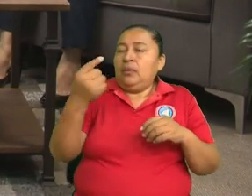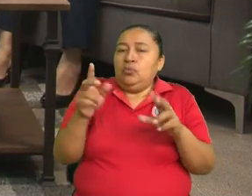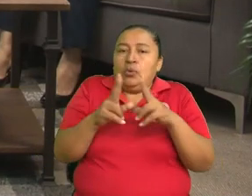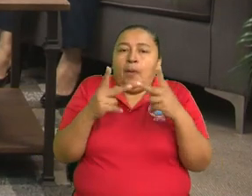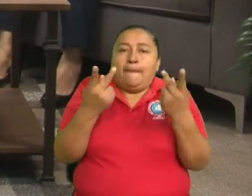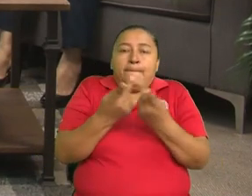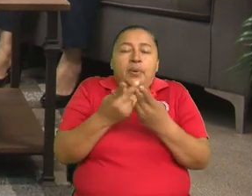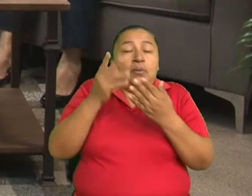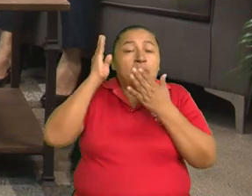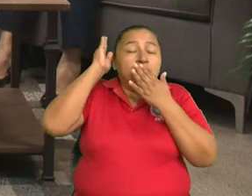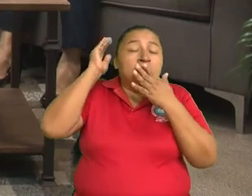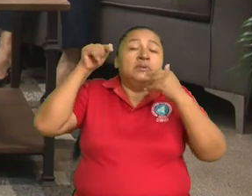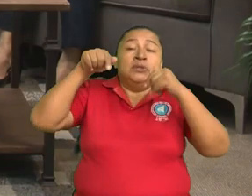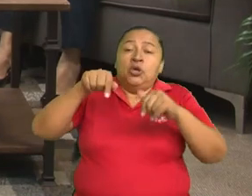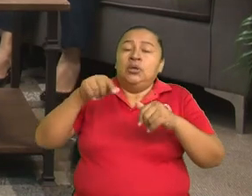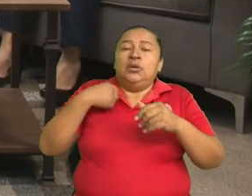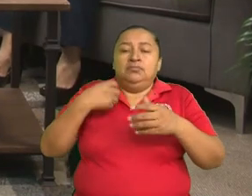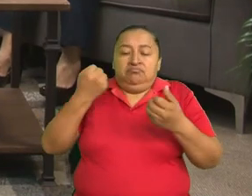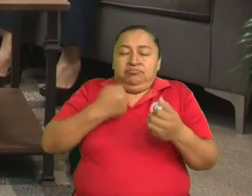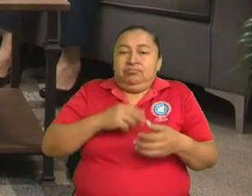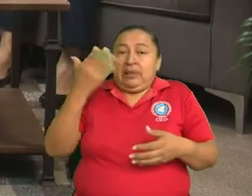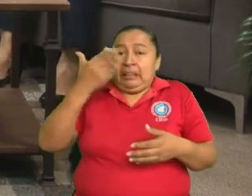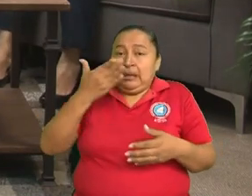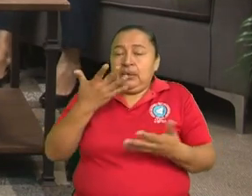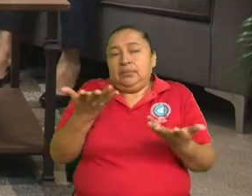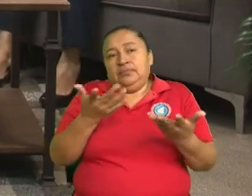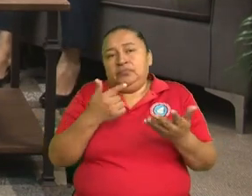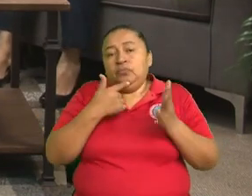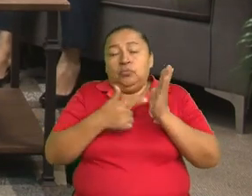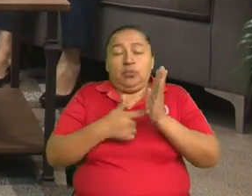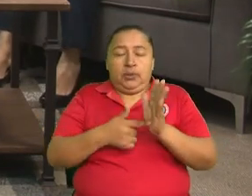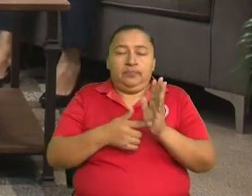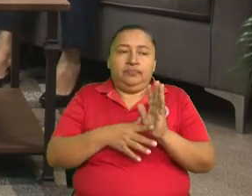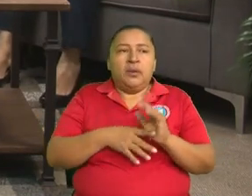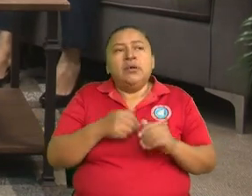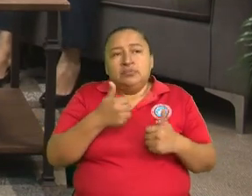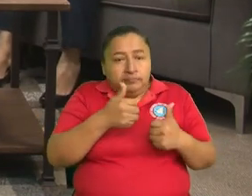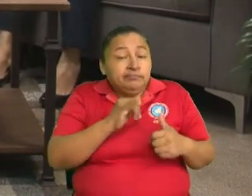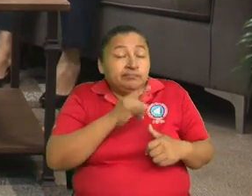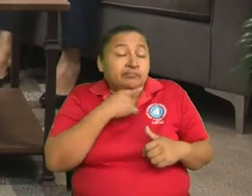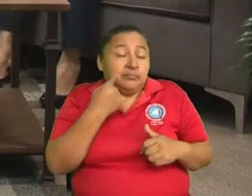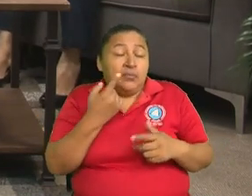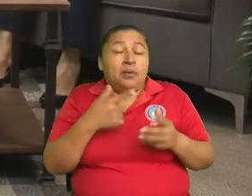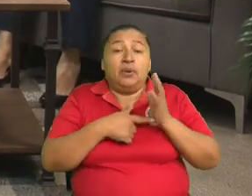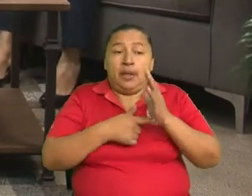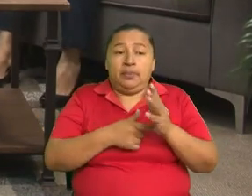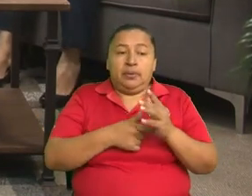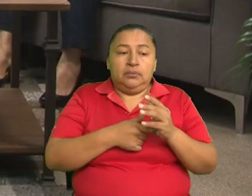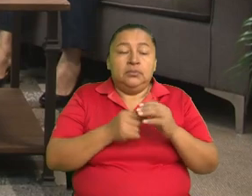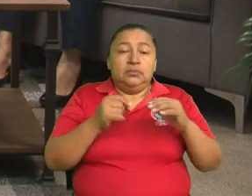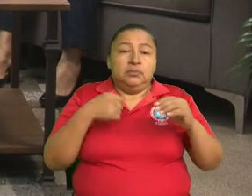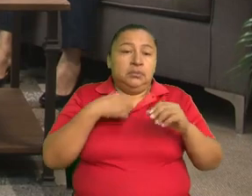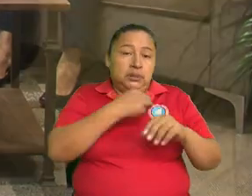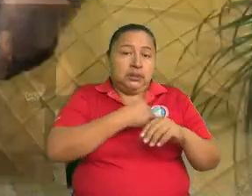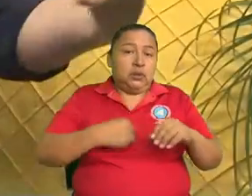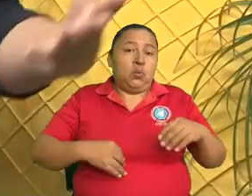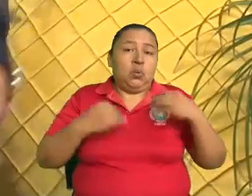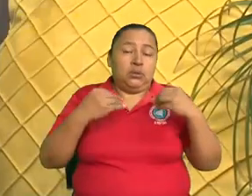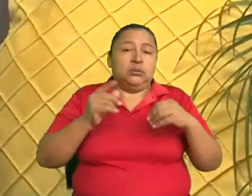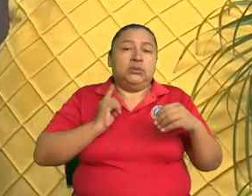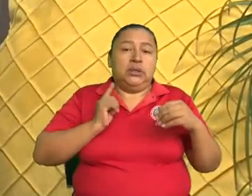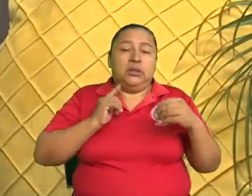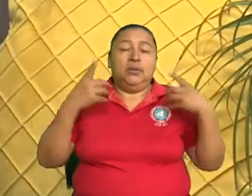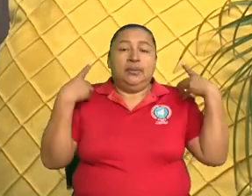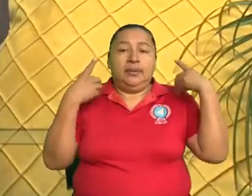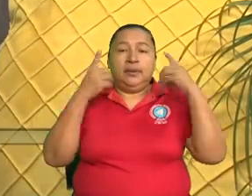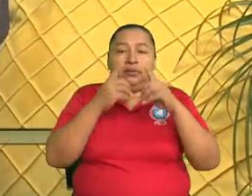y afrodescendientes? Así es. Nosotros, bueno, para empezar, el Ministerio de Educación tiene una oficina una dirección que es